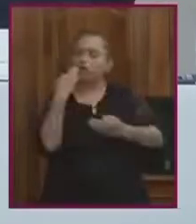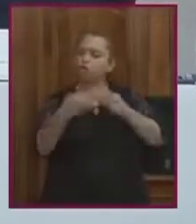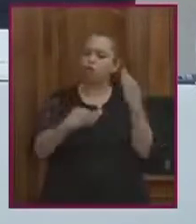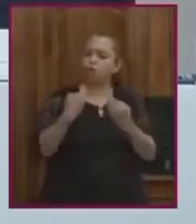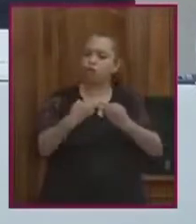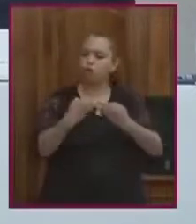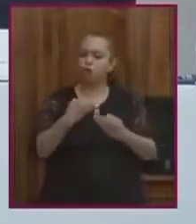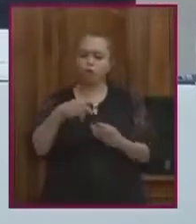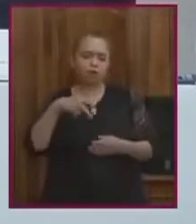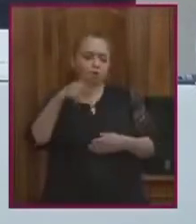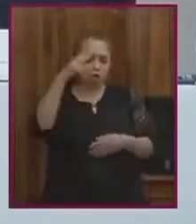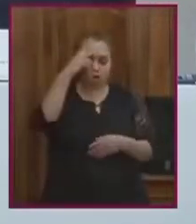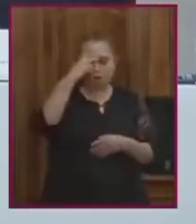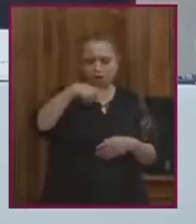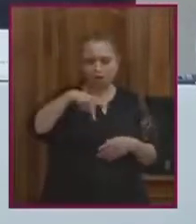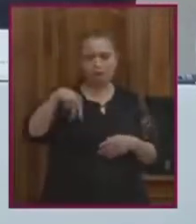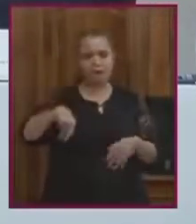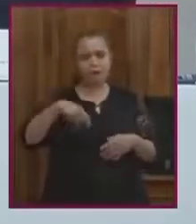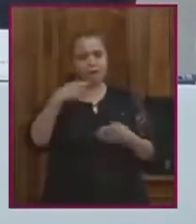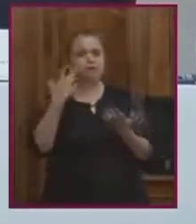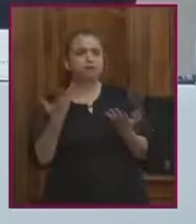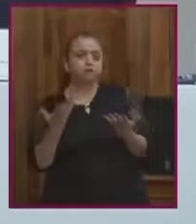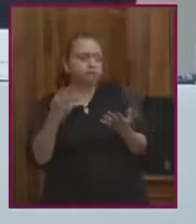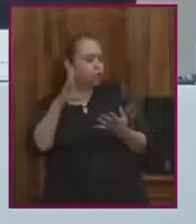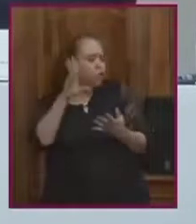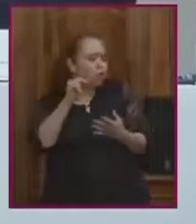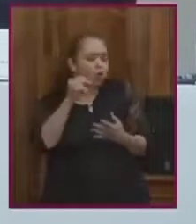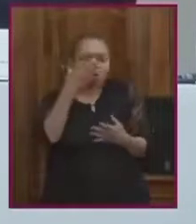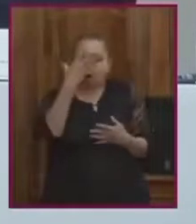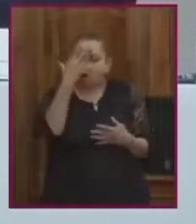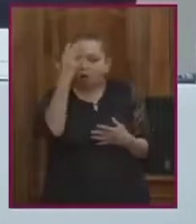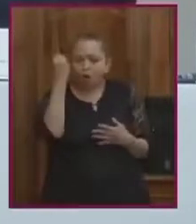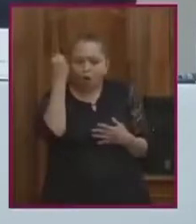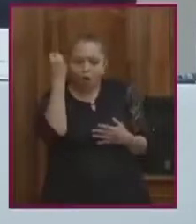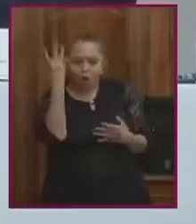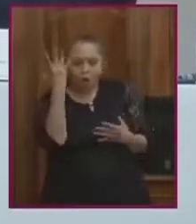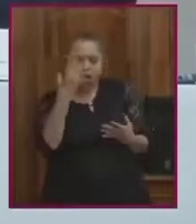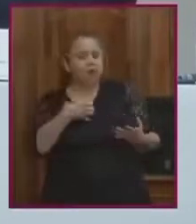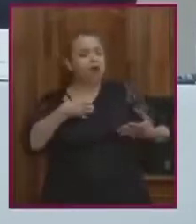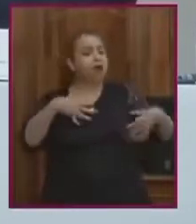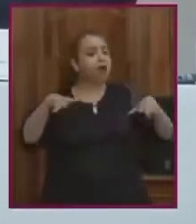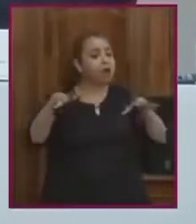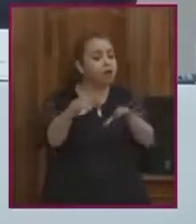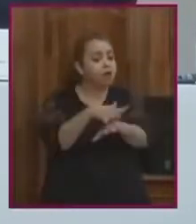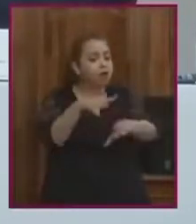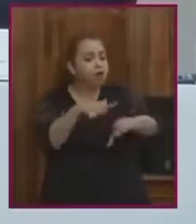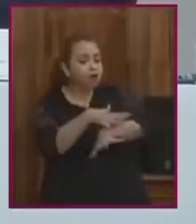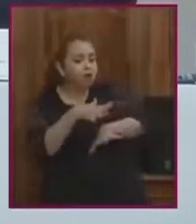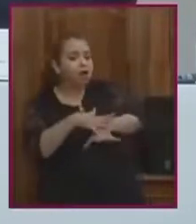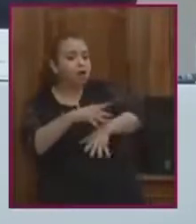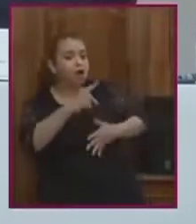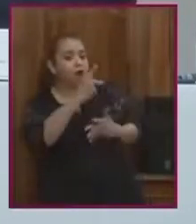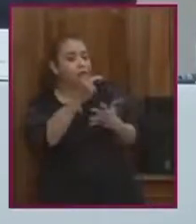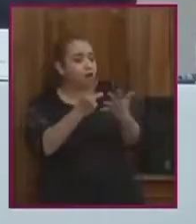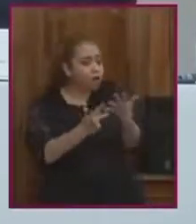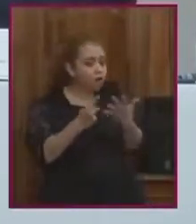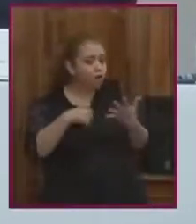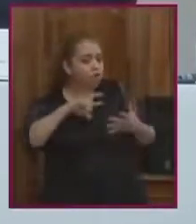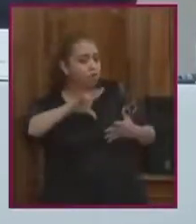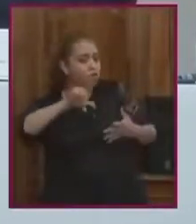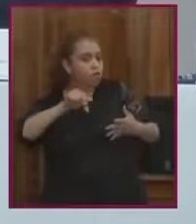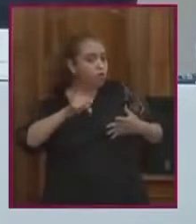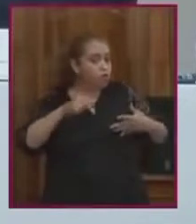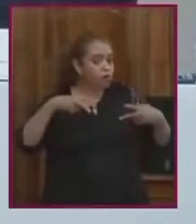los mexicanos. No hay que olvidar que el gran proyecto de transformación educativo después de la Revolución